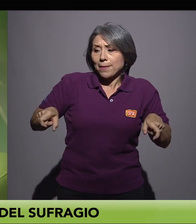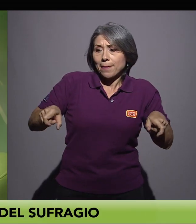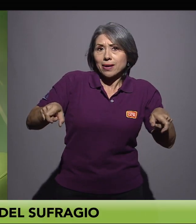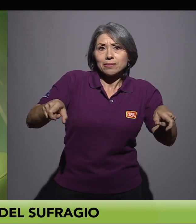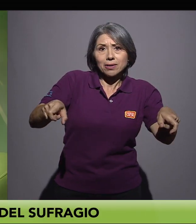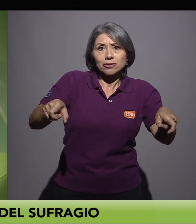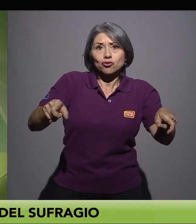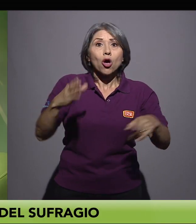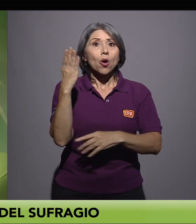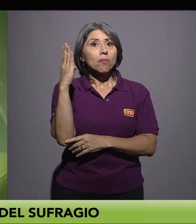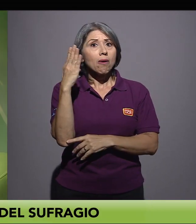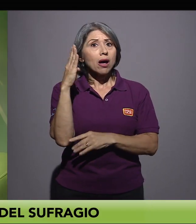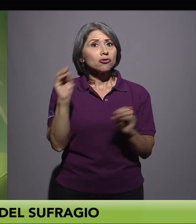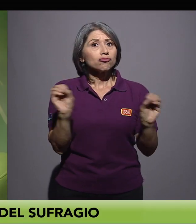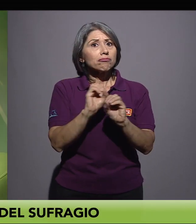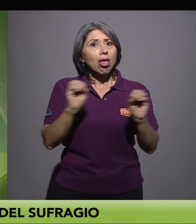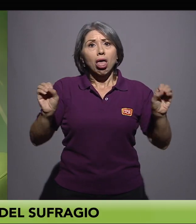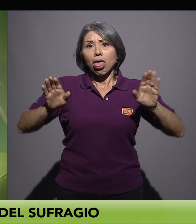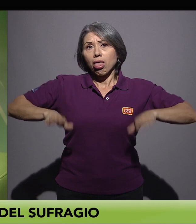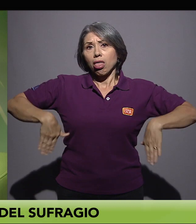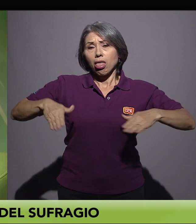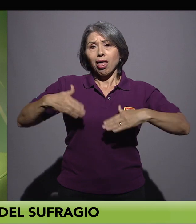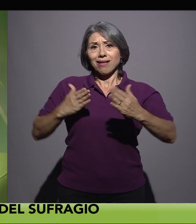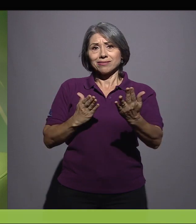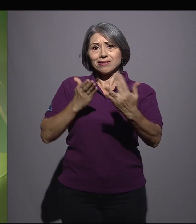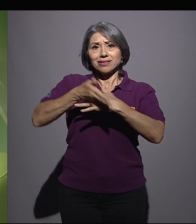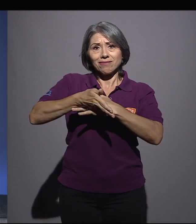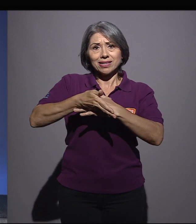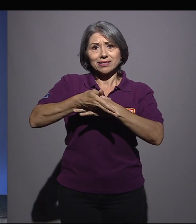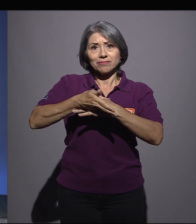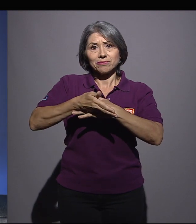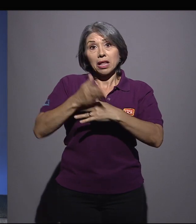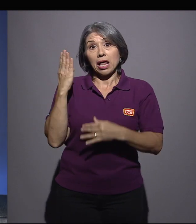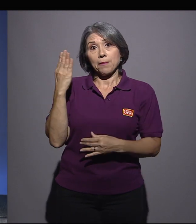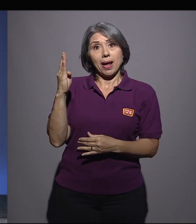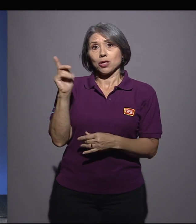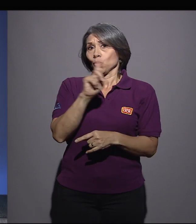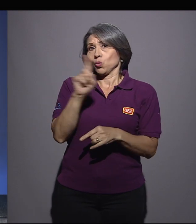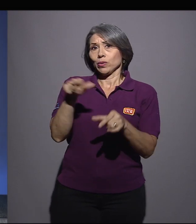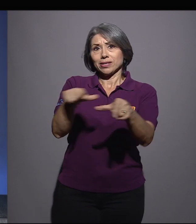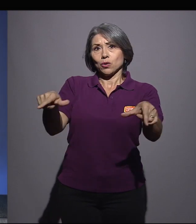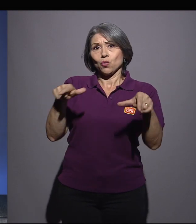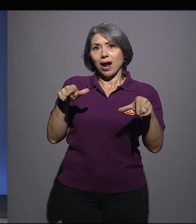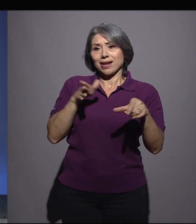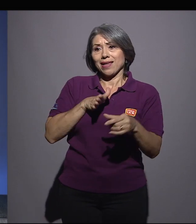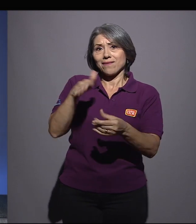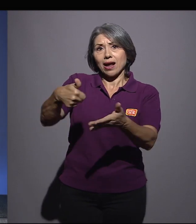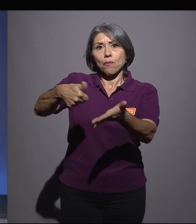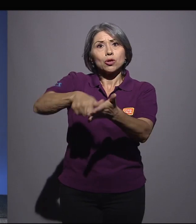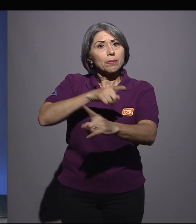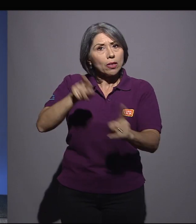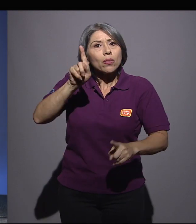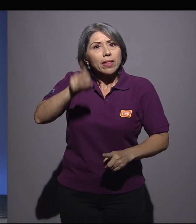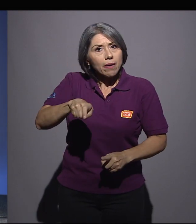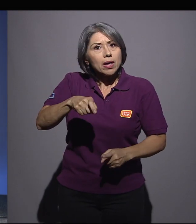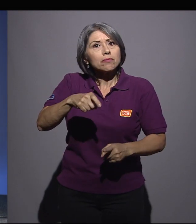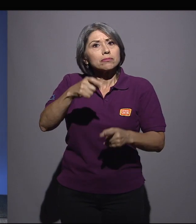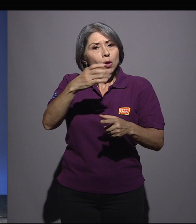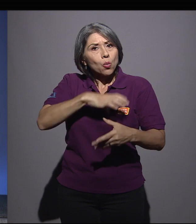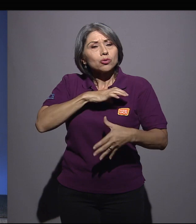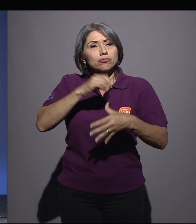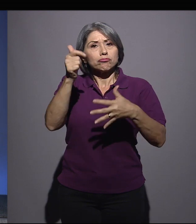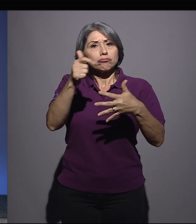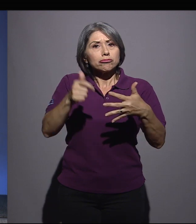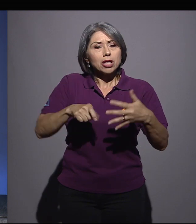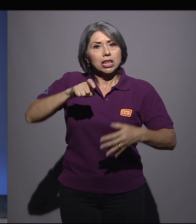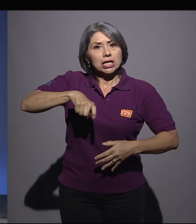accesibles, a pesar de que, ¿verdad?, que no es propiamente el sitio donde ellos van a ejercer el voto, y tienen que tener las condiciones necesarias para que ellos